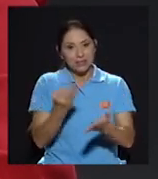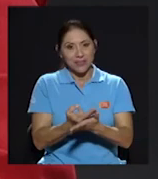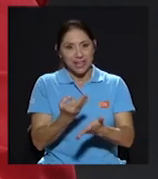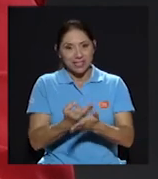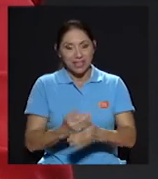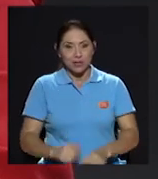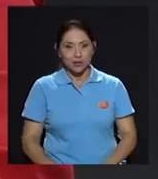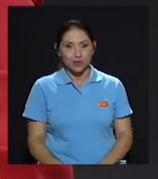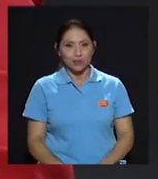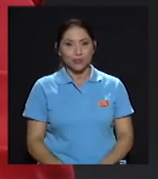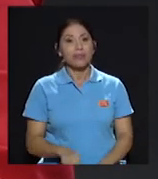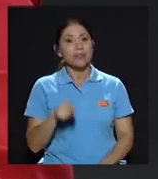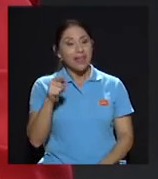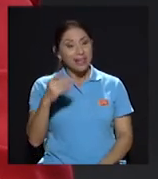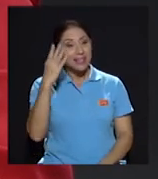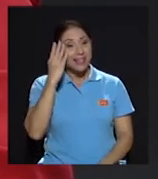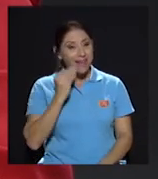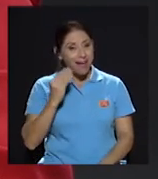que esa trayectoria